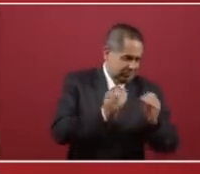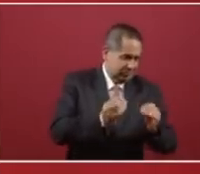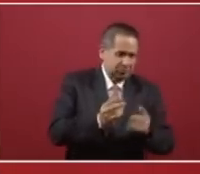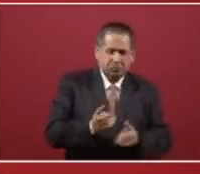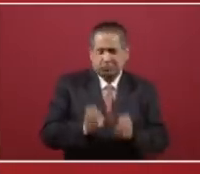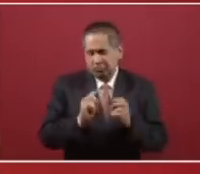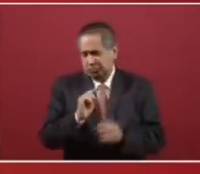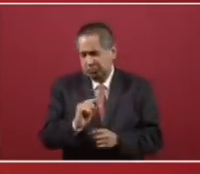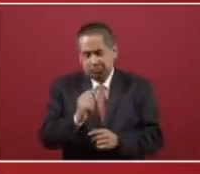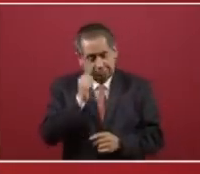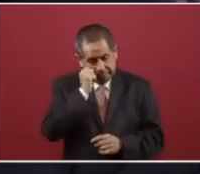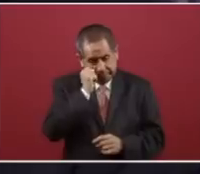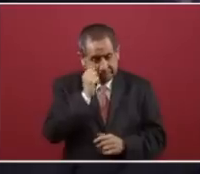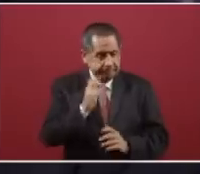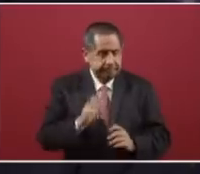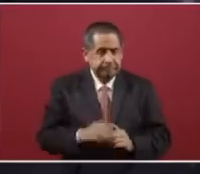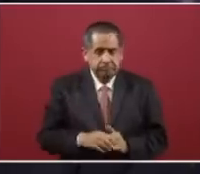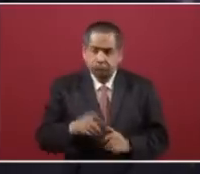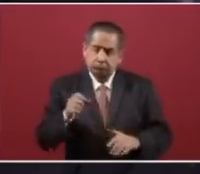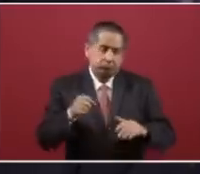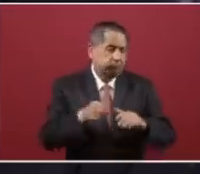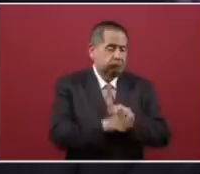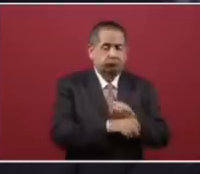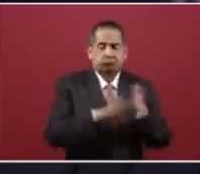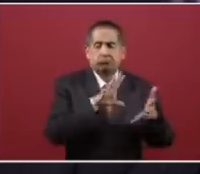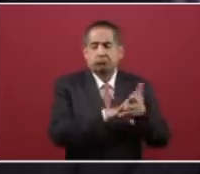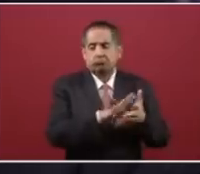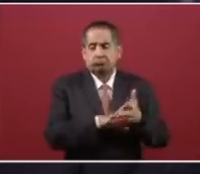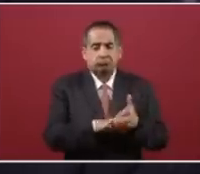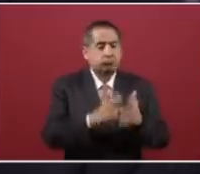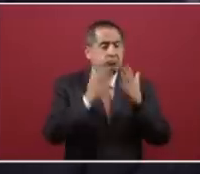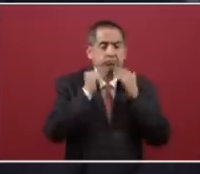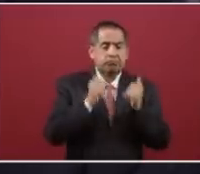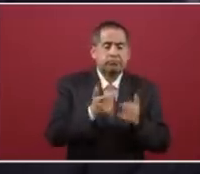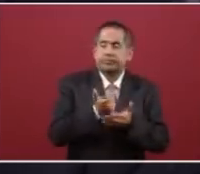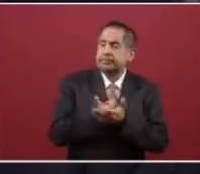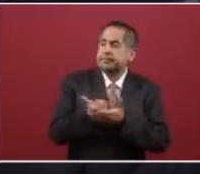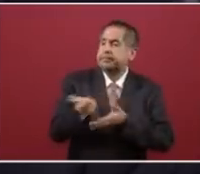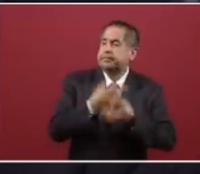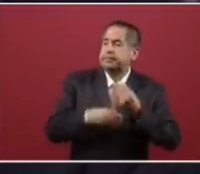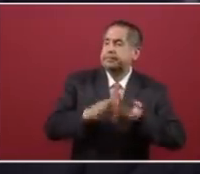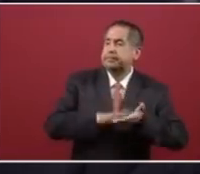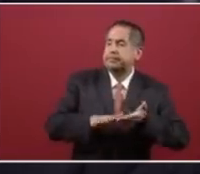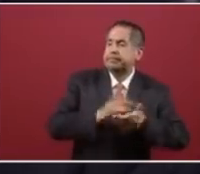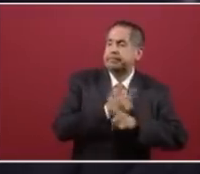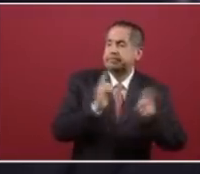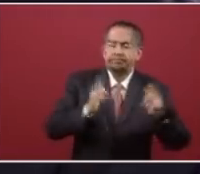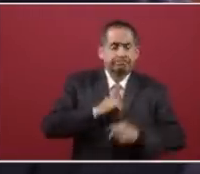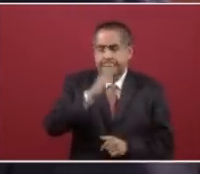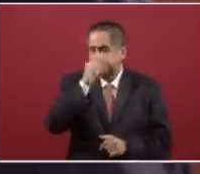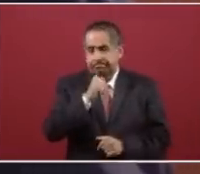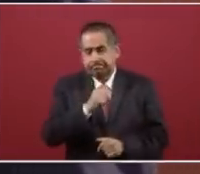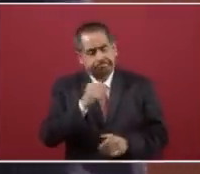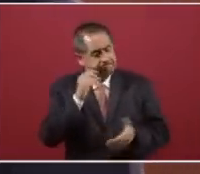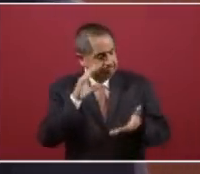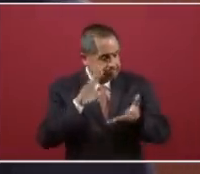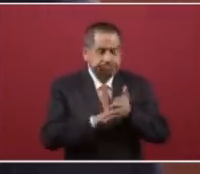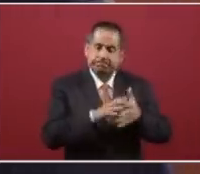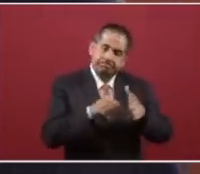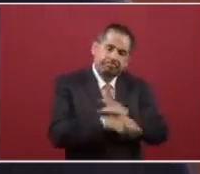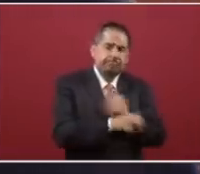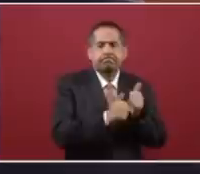subrayar va a ir a la cárcel y no va a tener derecho a fianza entonces es